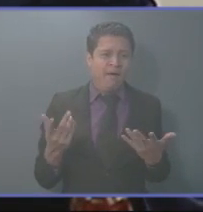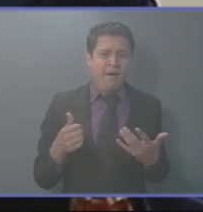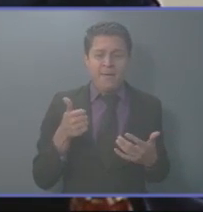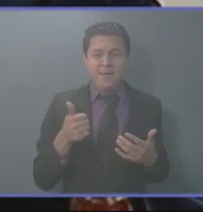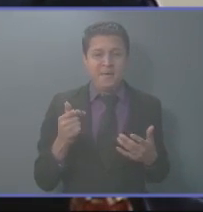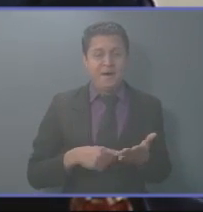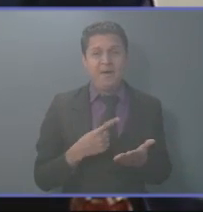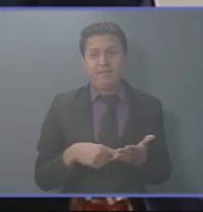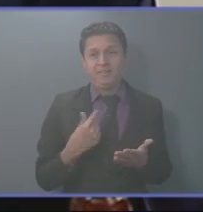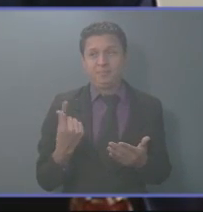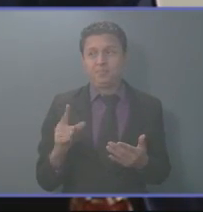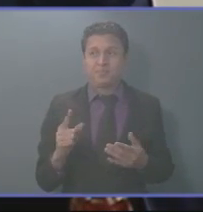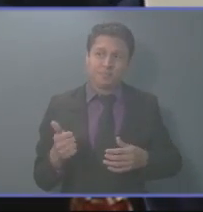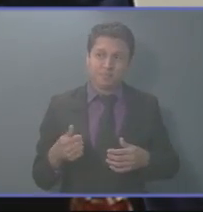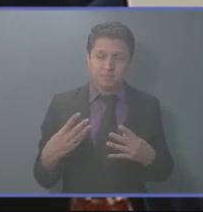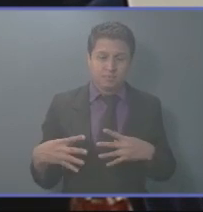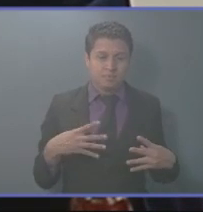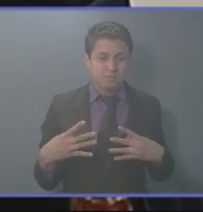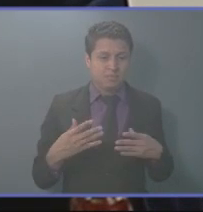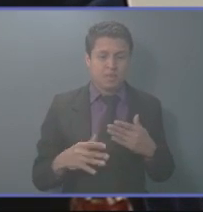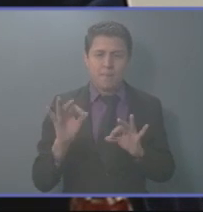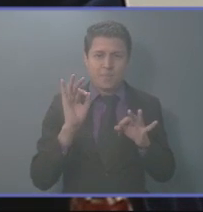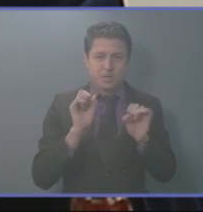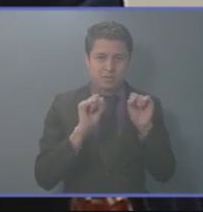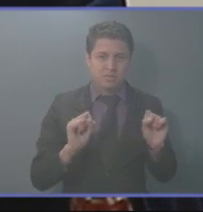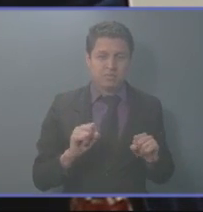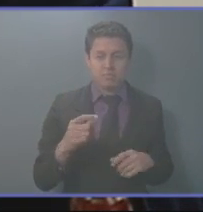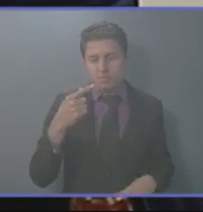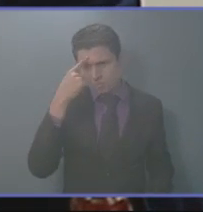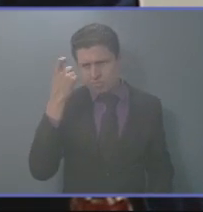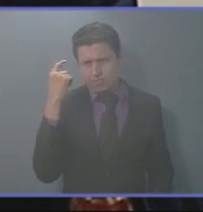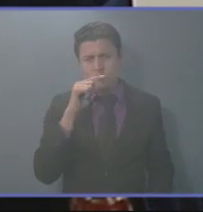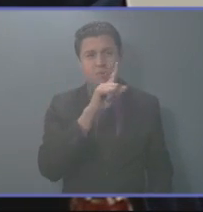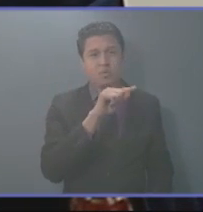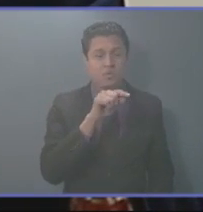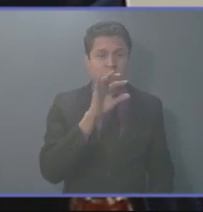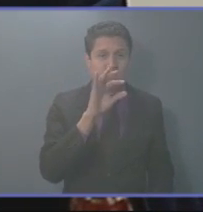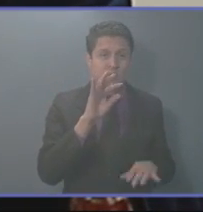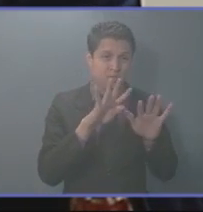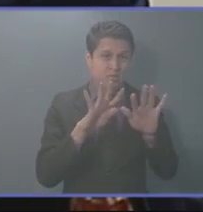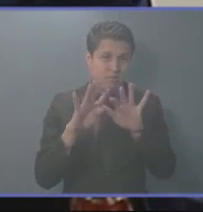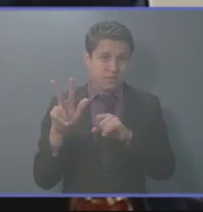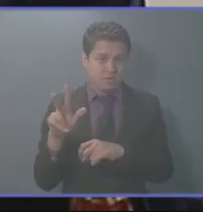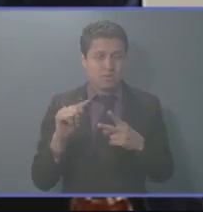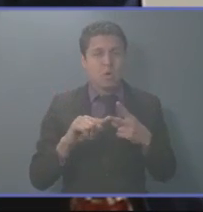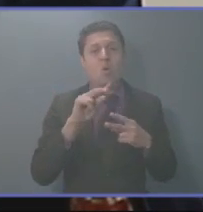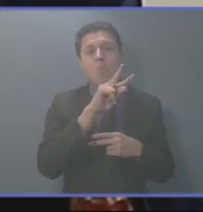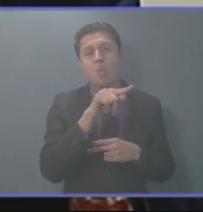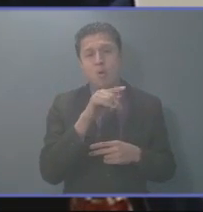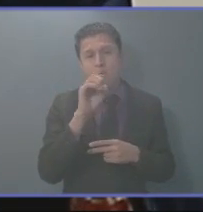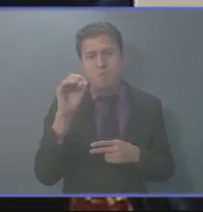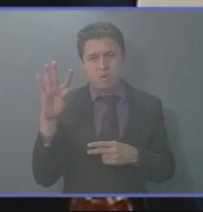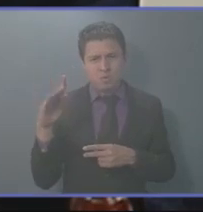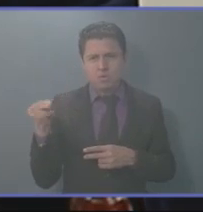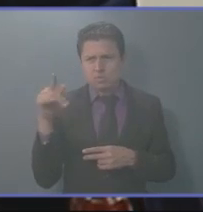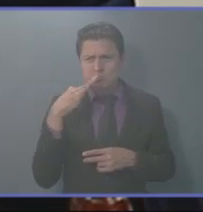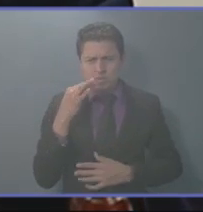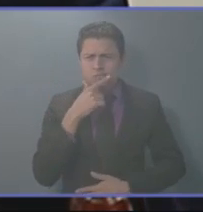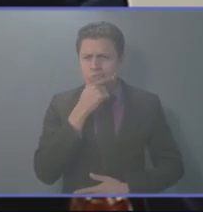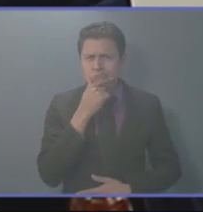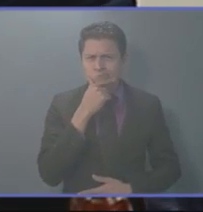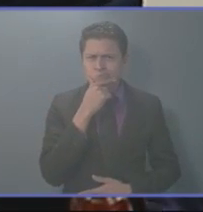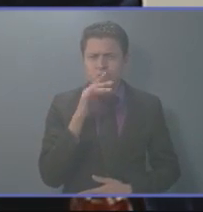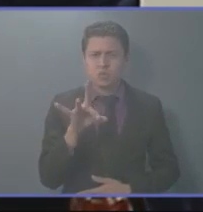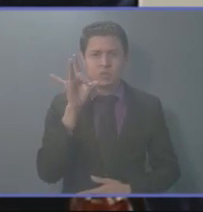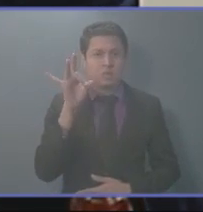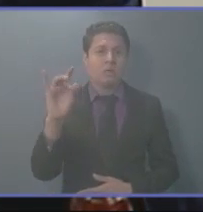Seguro Social. Yo me pregunto, en el 93 y en el 2004, cuando se fueron ampliando las coberturas, seguramente se encontraron